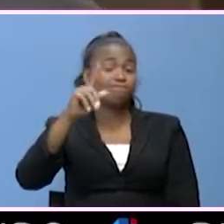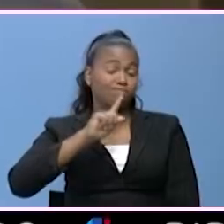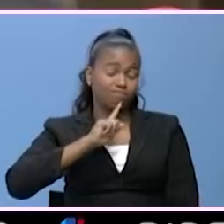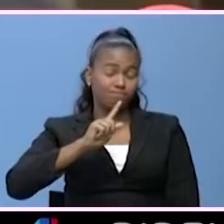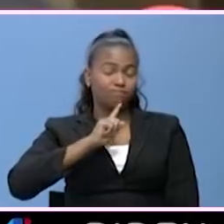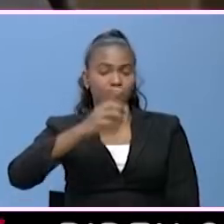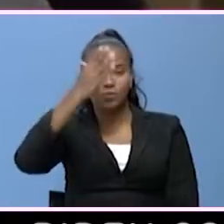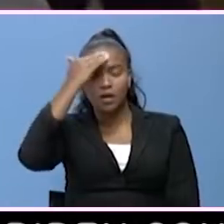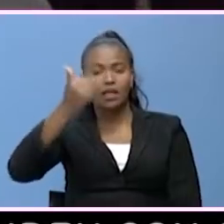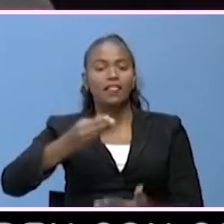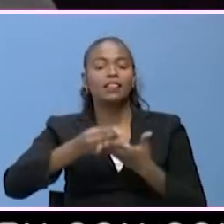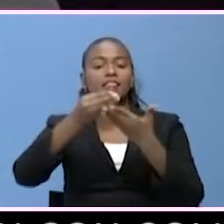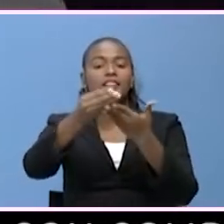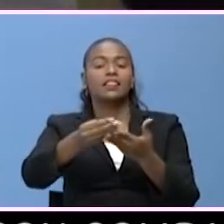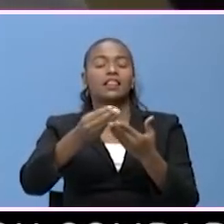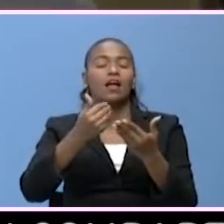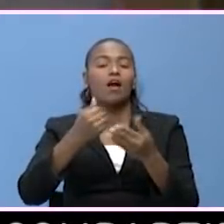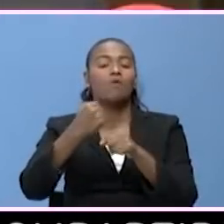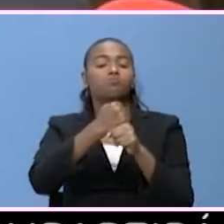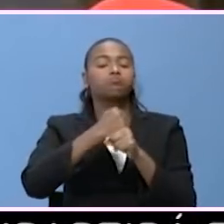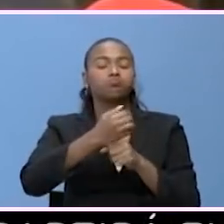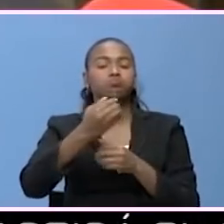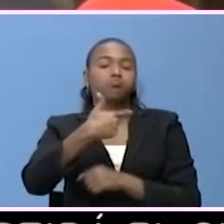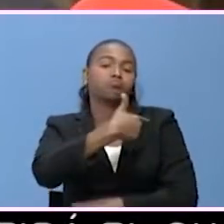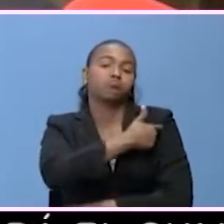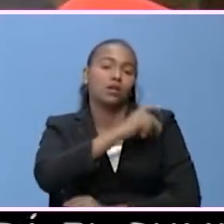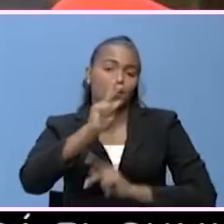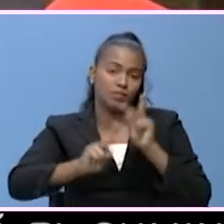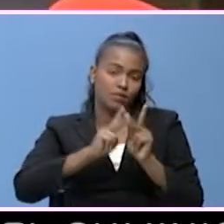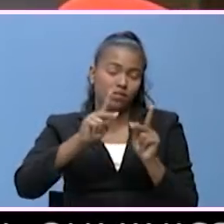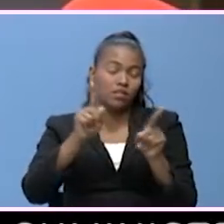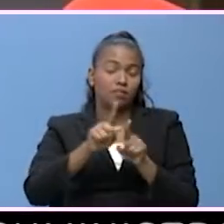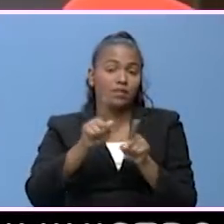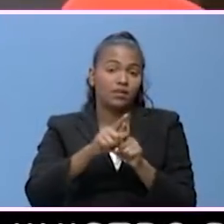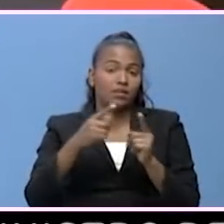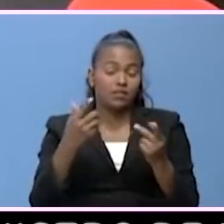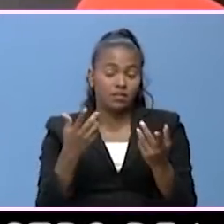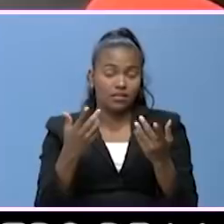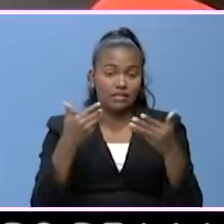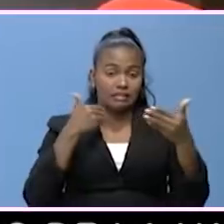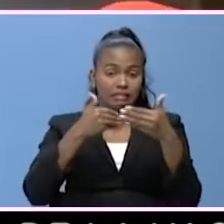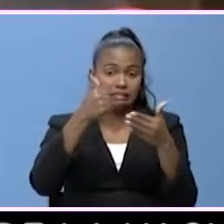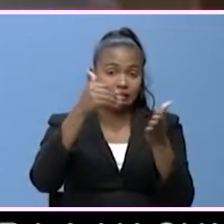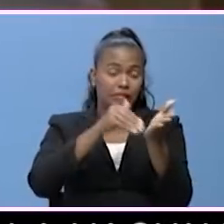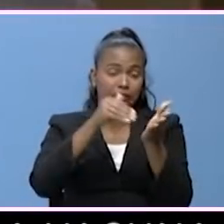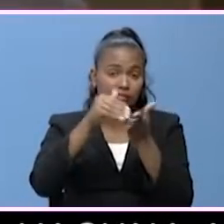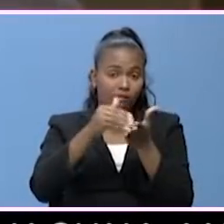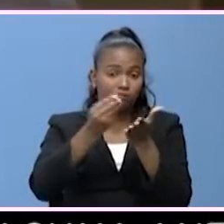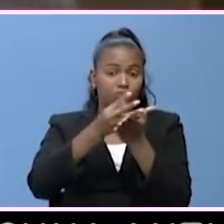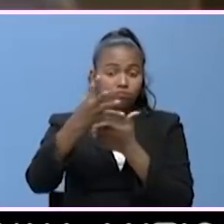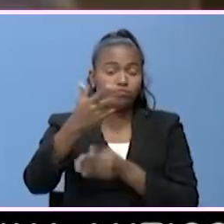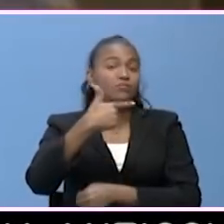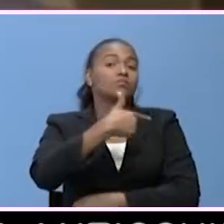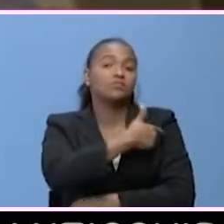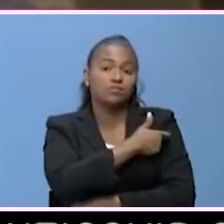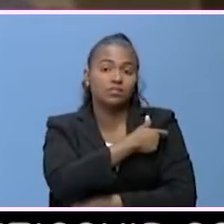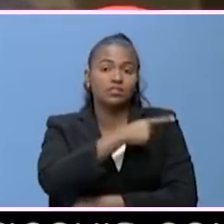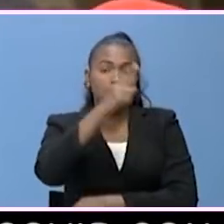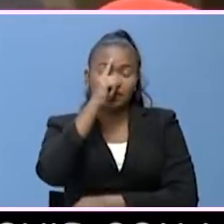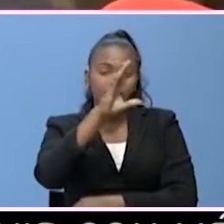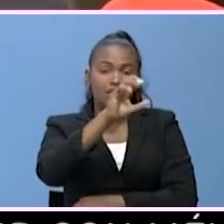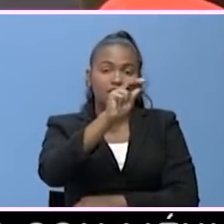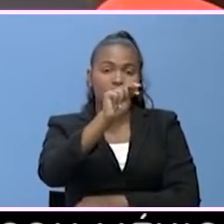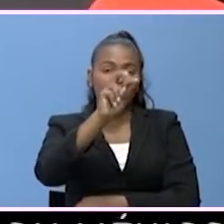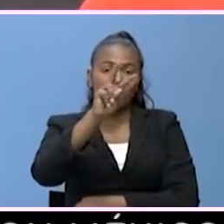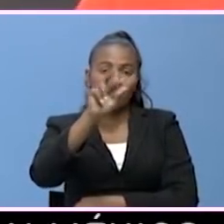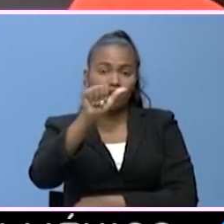a garantizar la vacunación del pueblo dominicano y ha contratado ya no solamente casi 10 millones de vacunas con la Sinovac